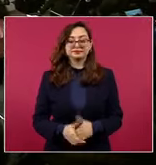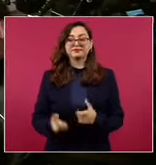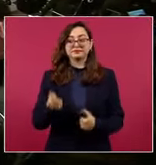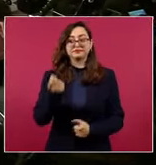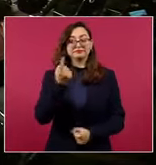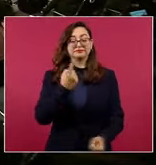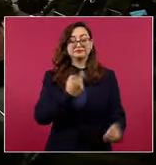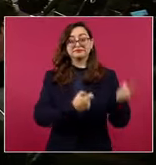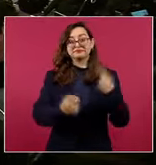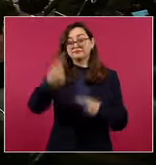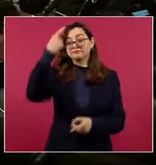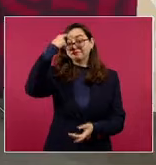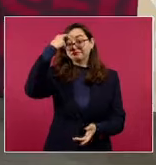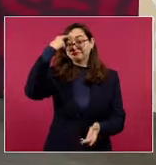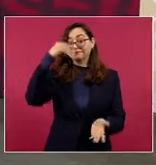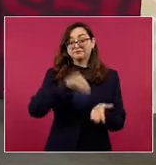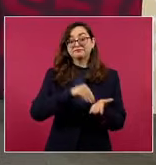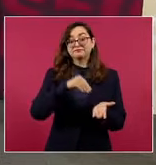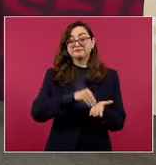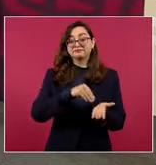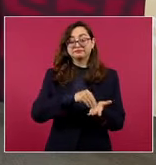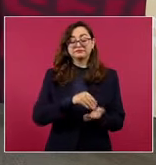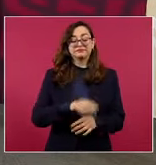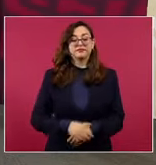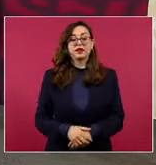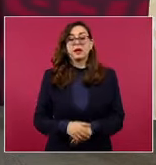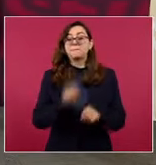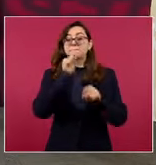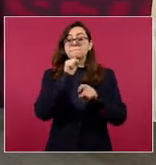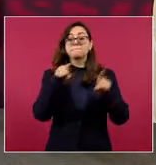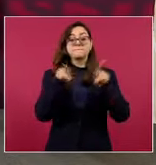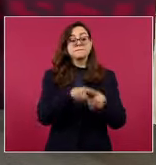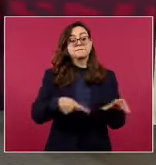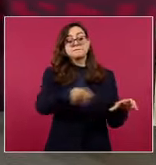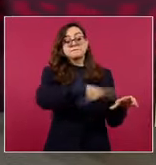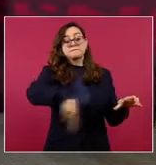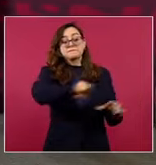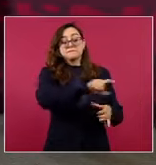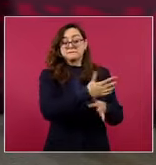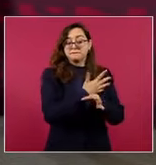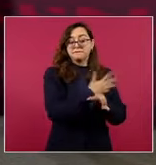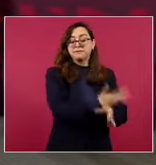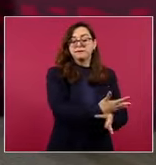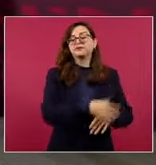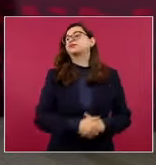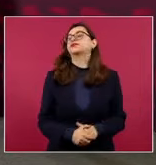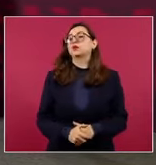de que si aumentaban los impuestos, los salarios,